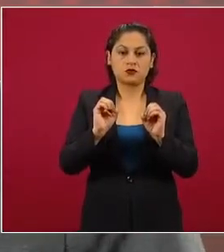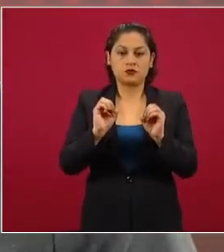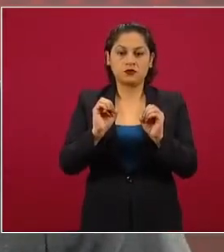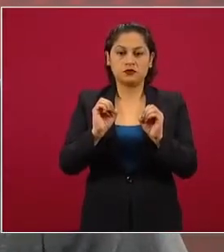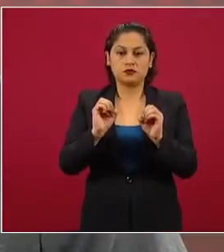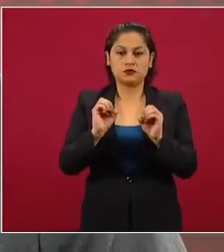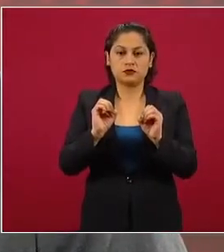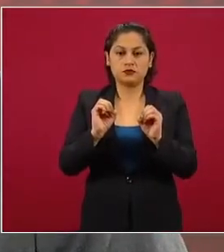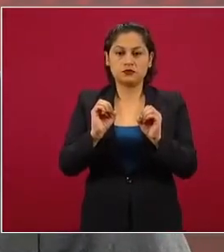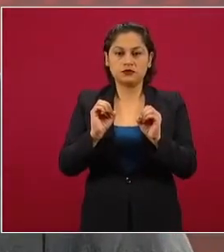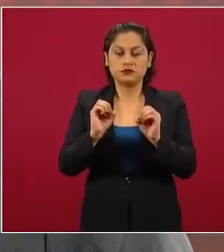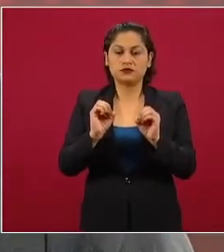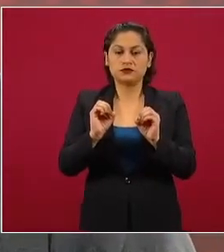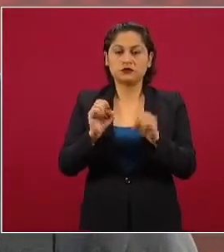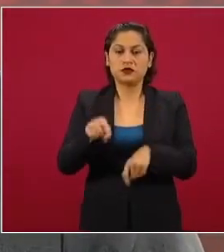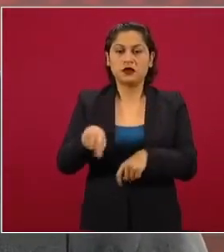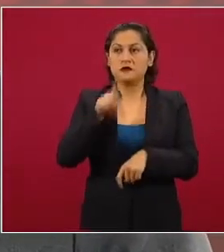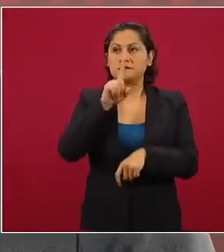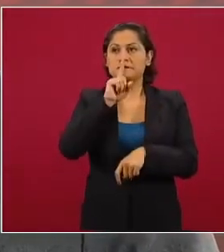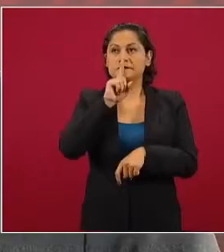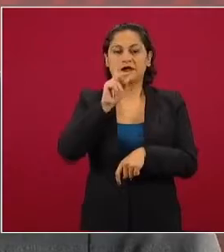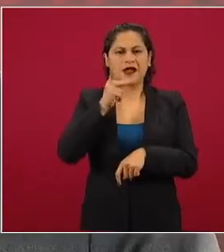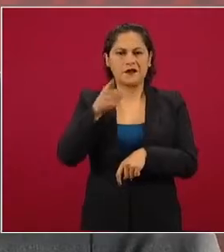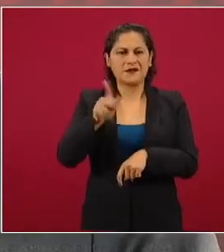ya la gente está muy avispada.